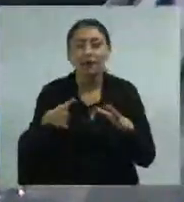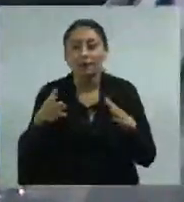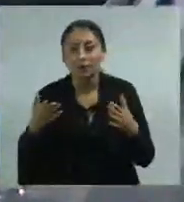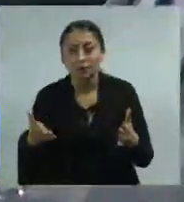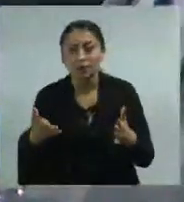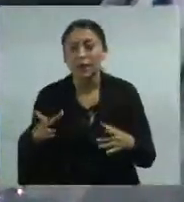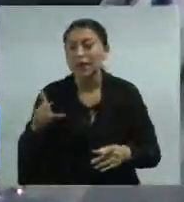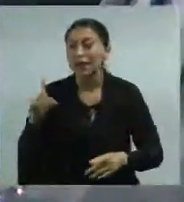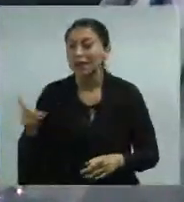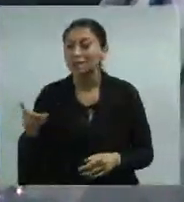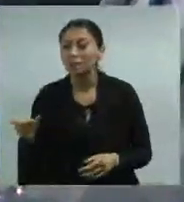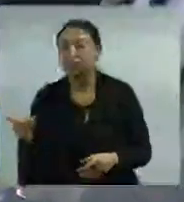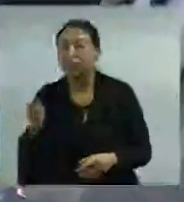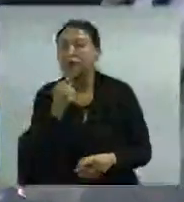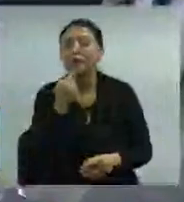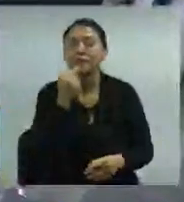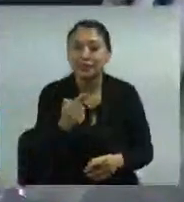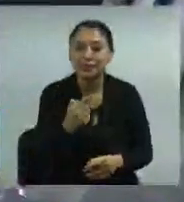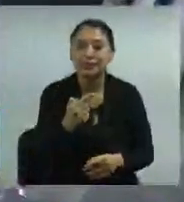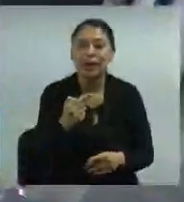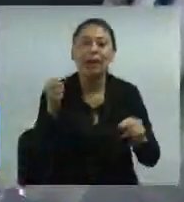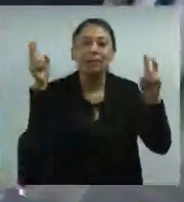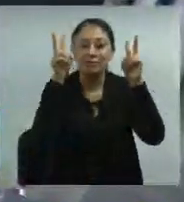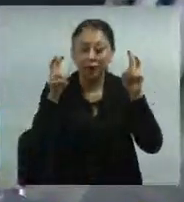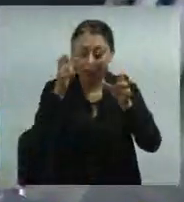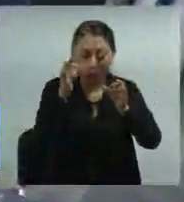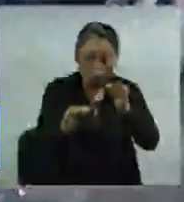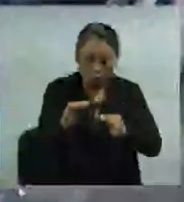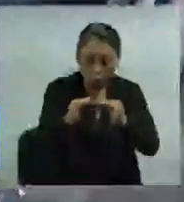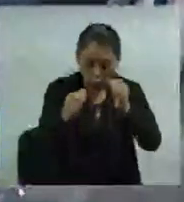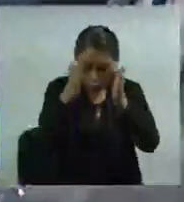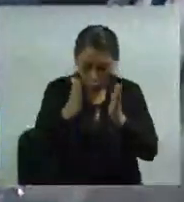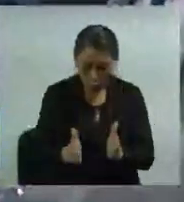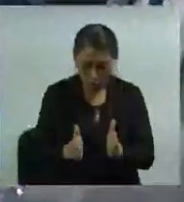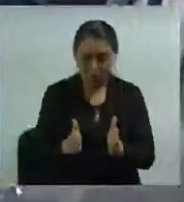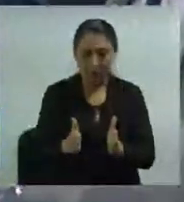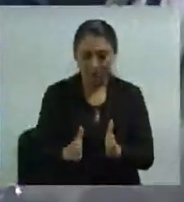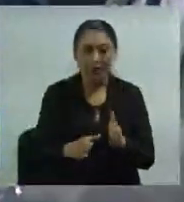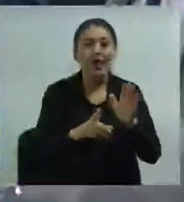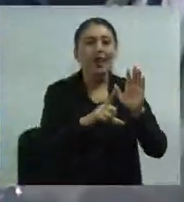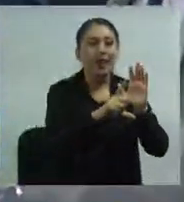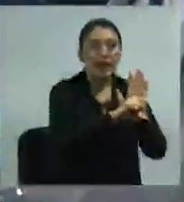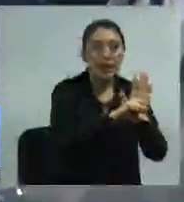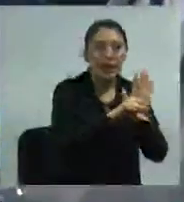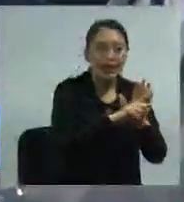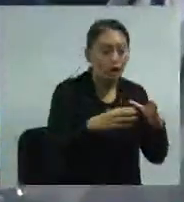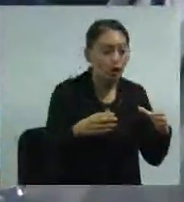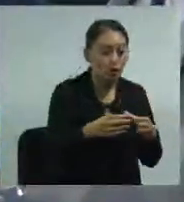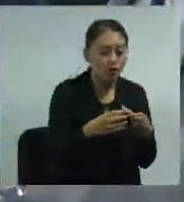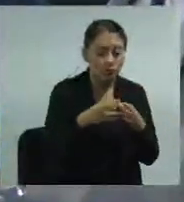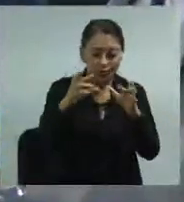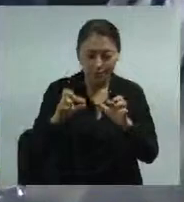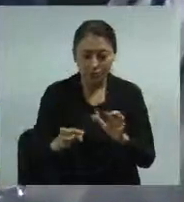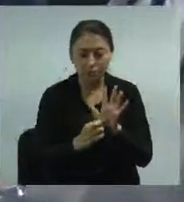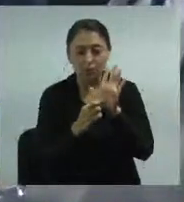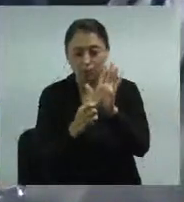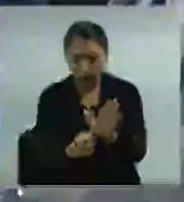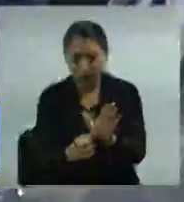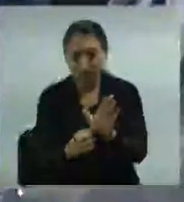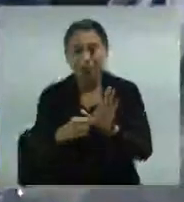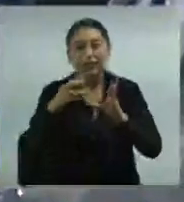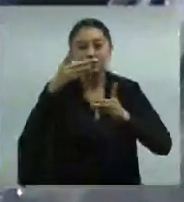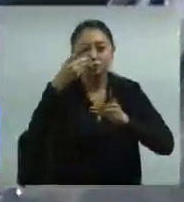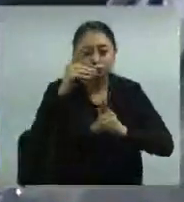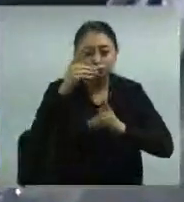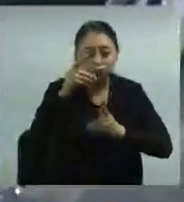la diputada habla del tema de los jueces. Vean ustedes, la ley de comisiones de postulación y las tablas de